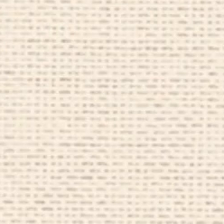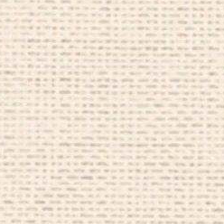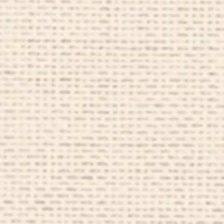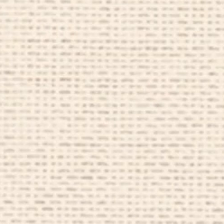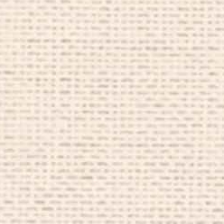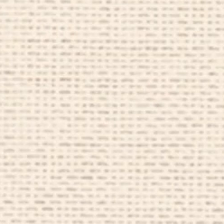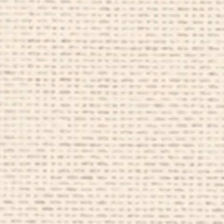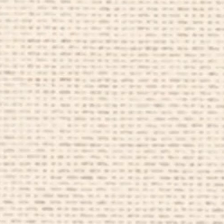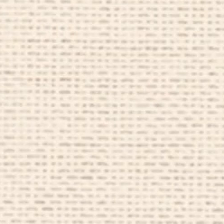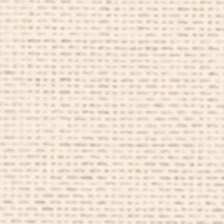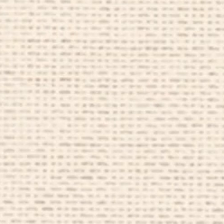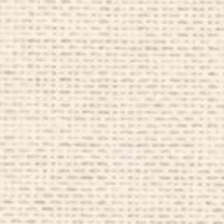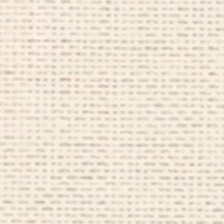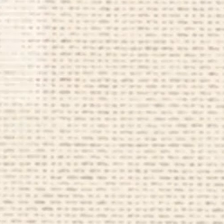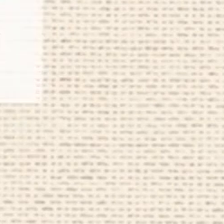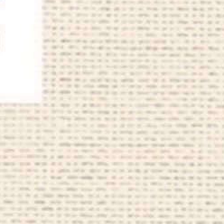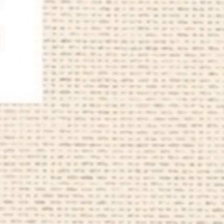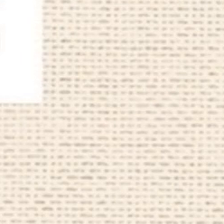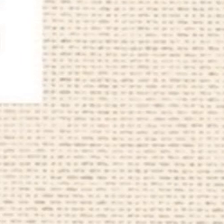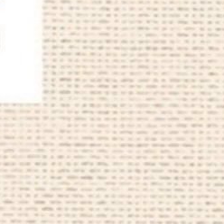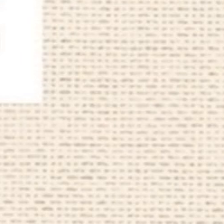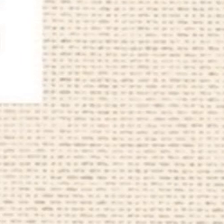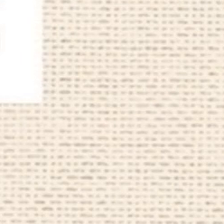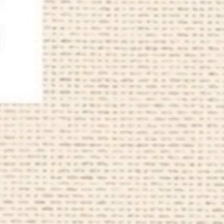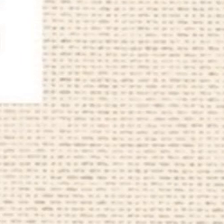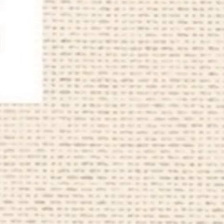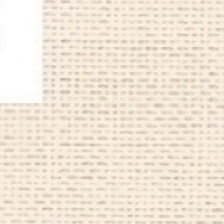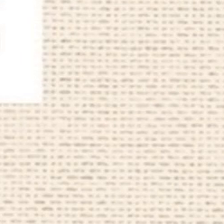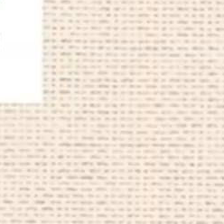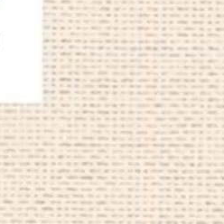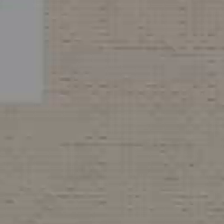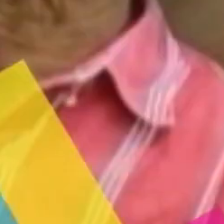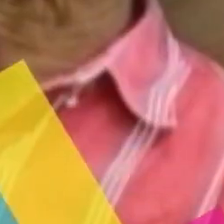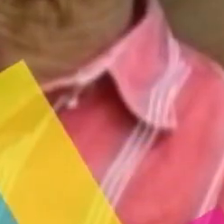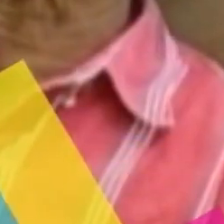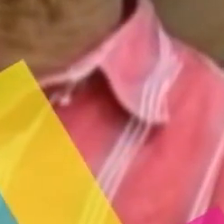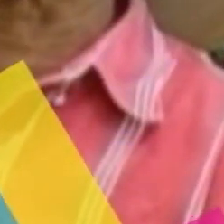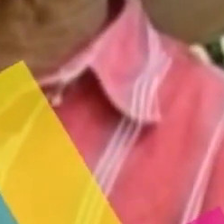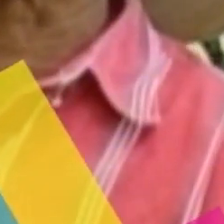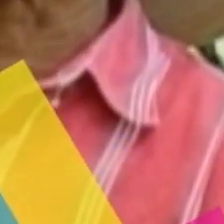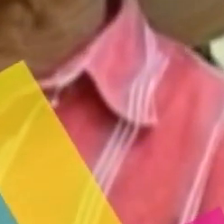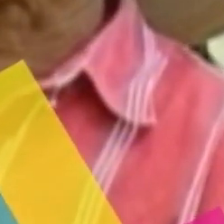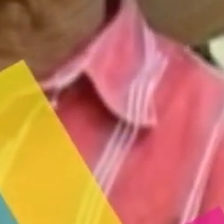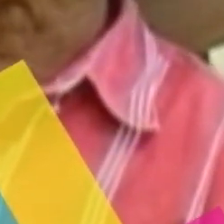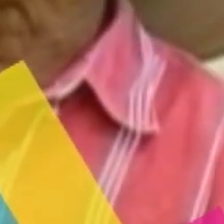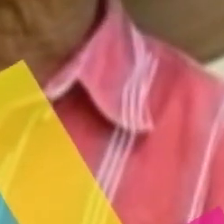13, Costa Rica Televisión. Te invita.